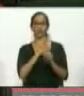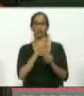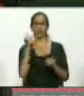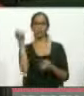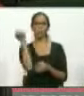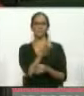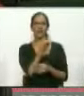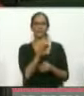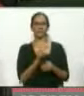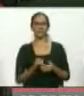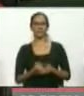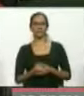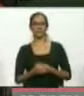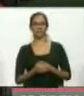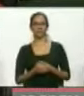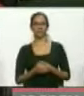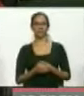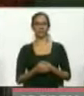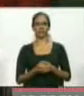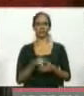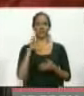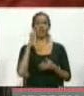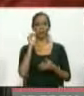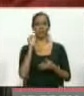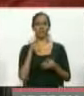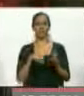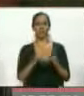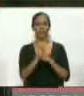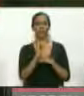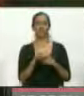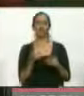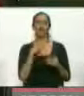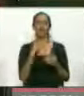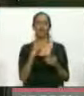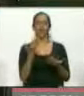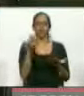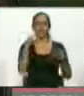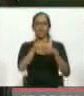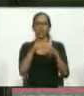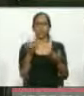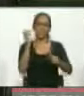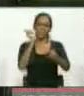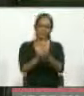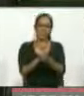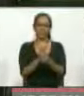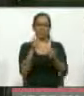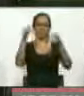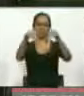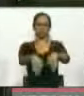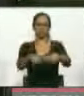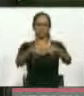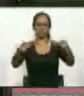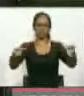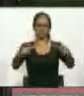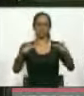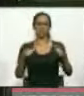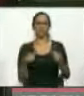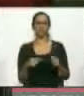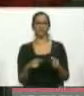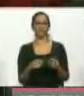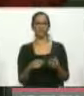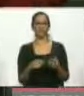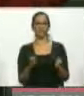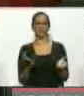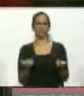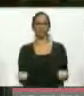matan 50 acomodar a tener murió votos y los matan si los meten en una fosa conjura si los meten es bueno en un horno